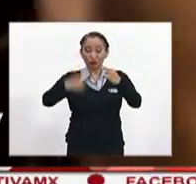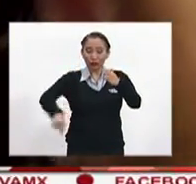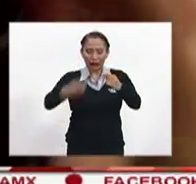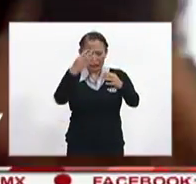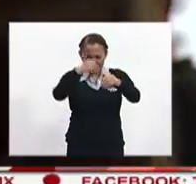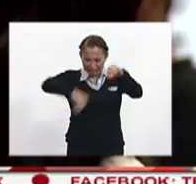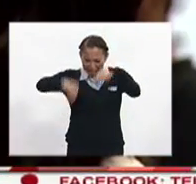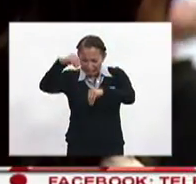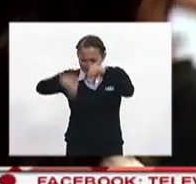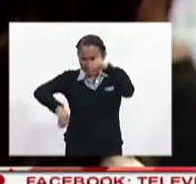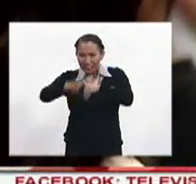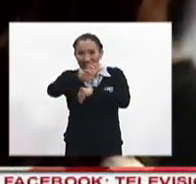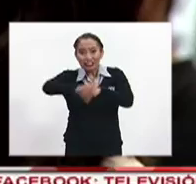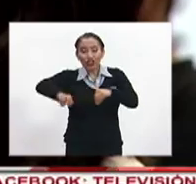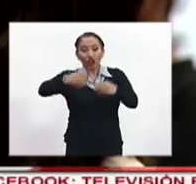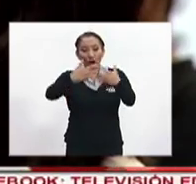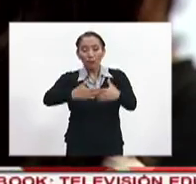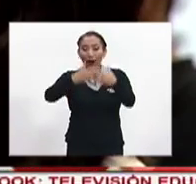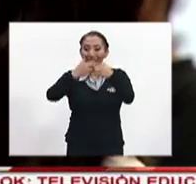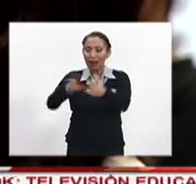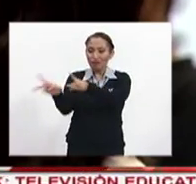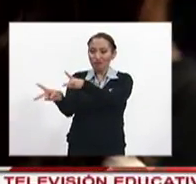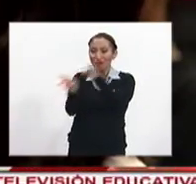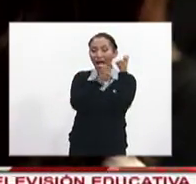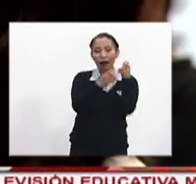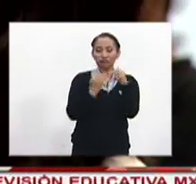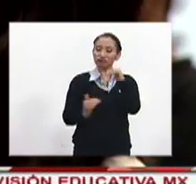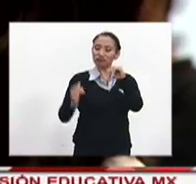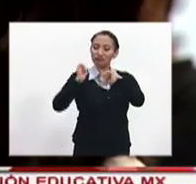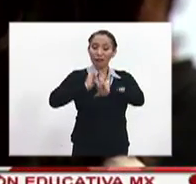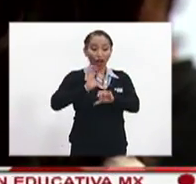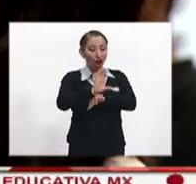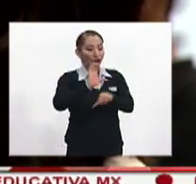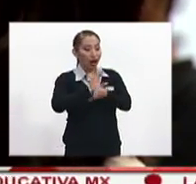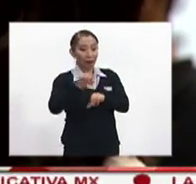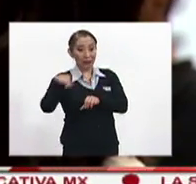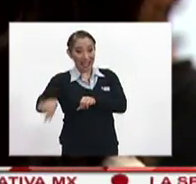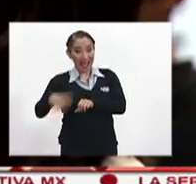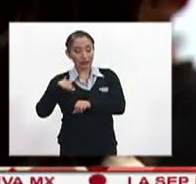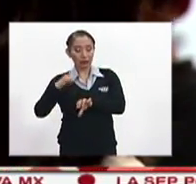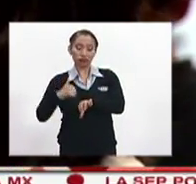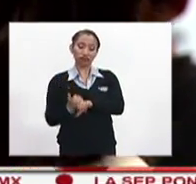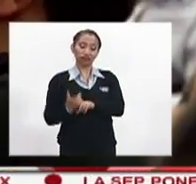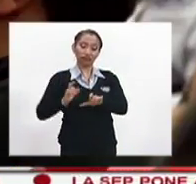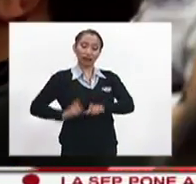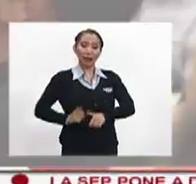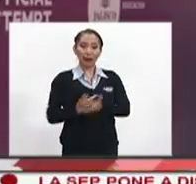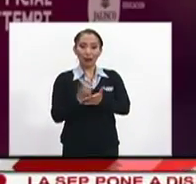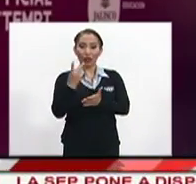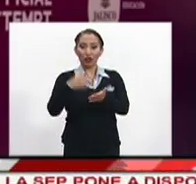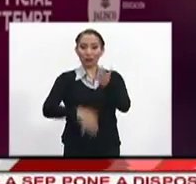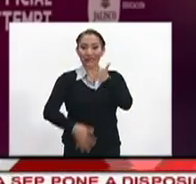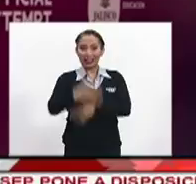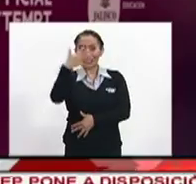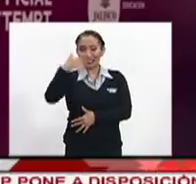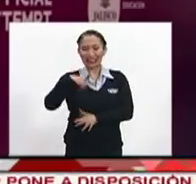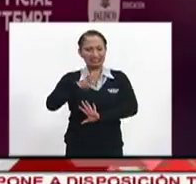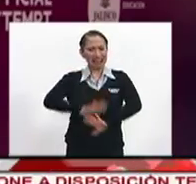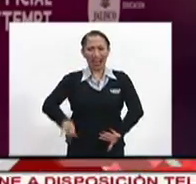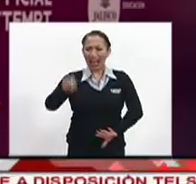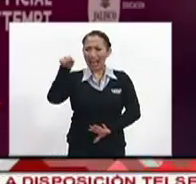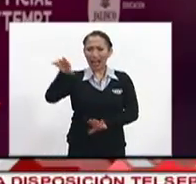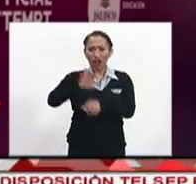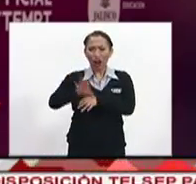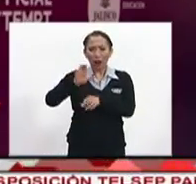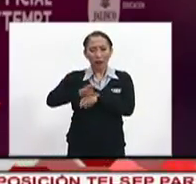tiempo 300 robots, arrebatándole de esta manera el título a Colombia, que lo ostentaba desde el 2015. Le quitaron la marca a